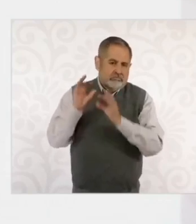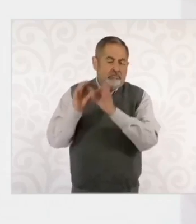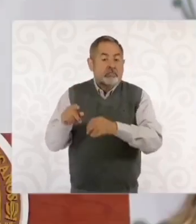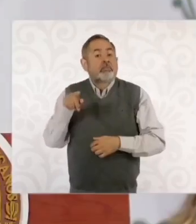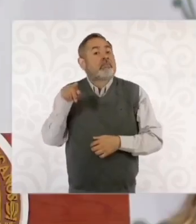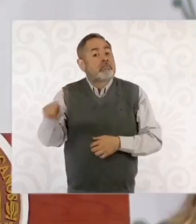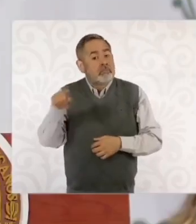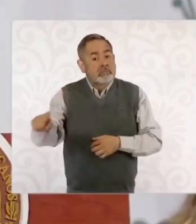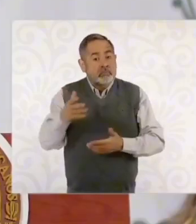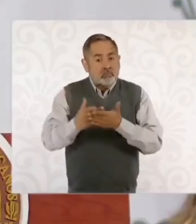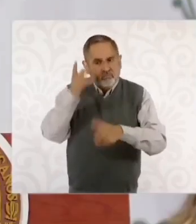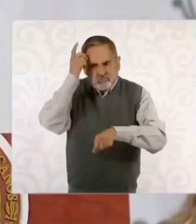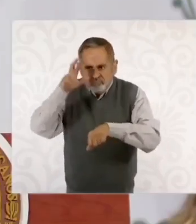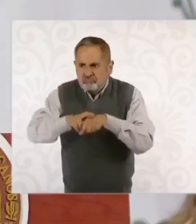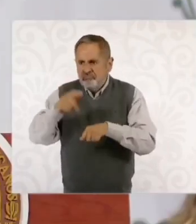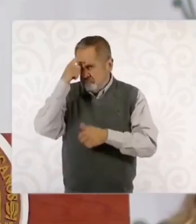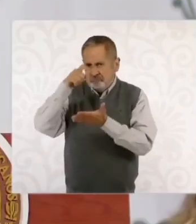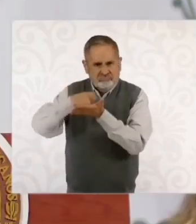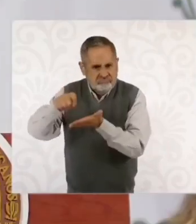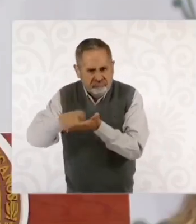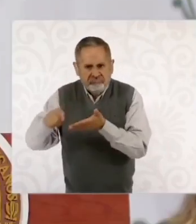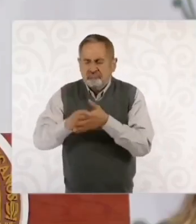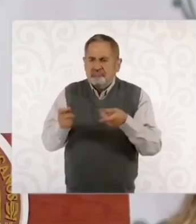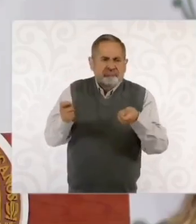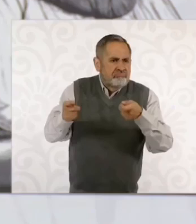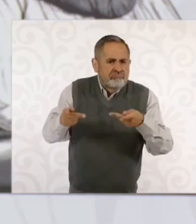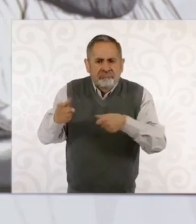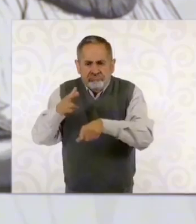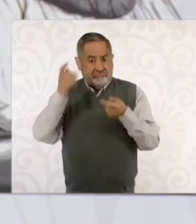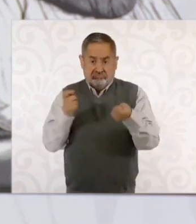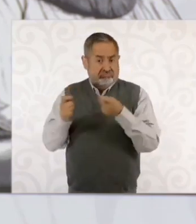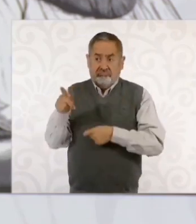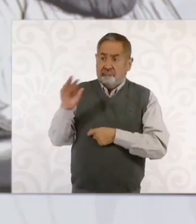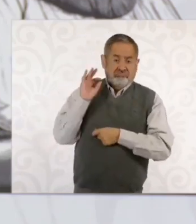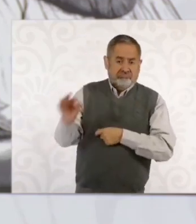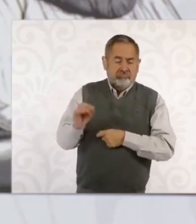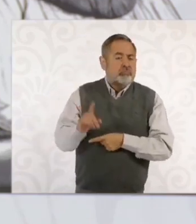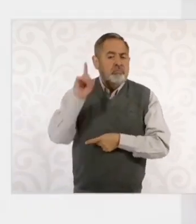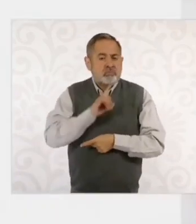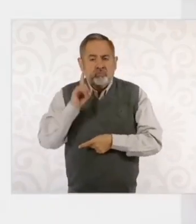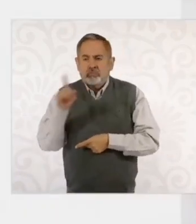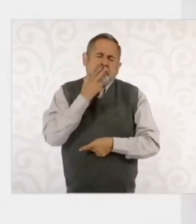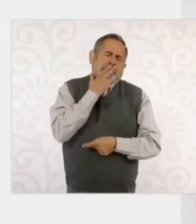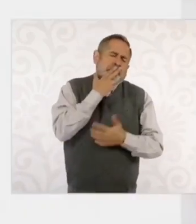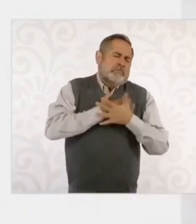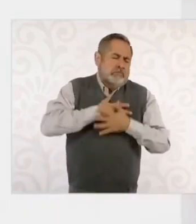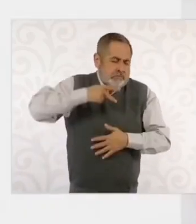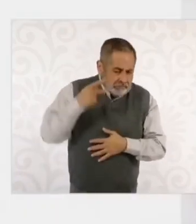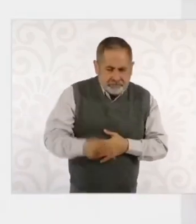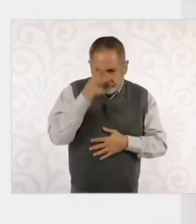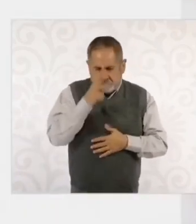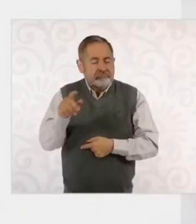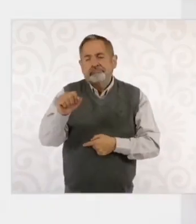Ella ahora está dirigiendo, está escribiendo, está produciendo una película. Es una mujer que quiere mucho a México y a su estado,